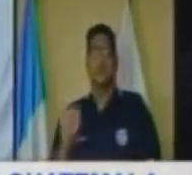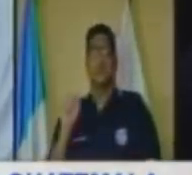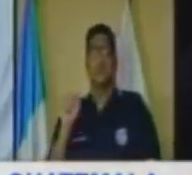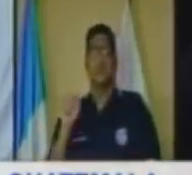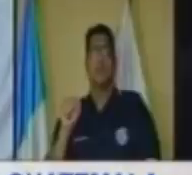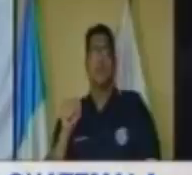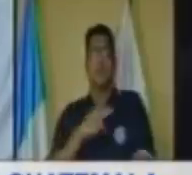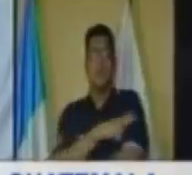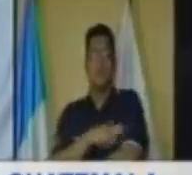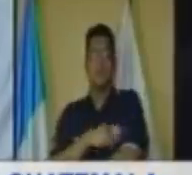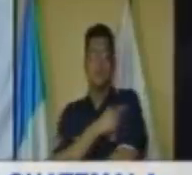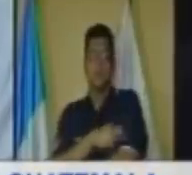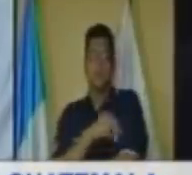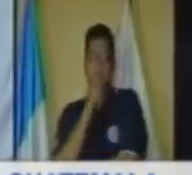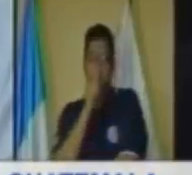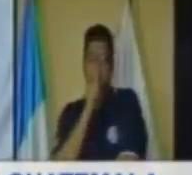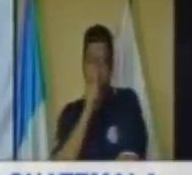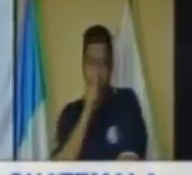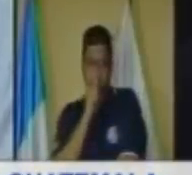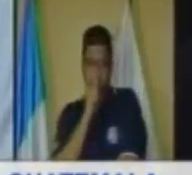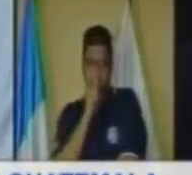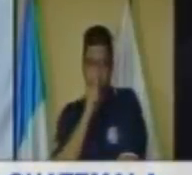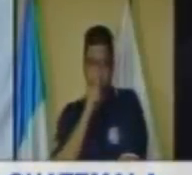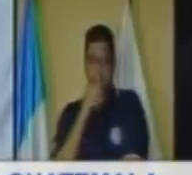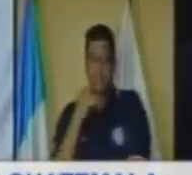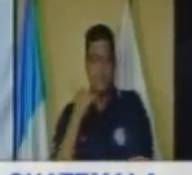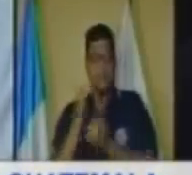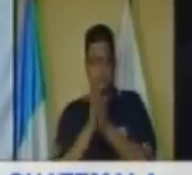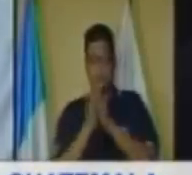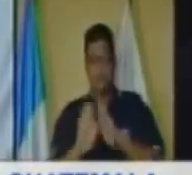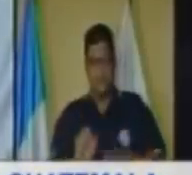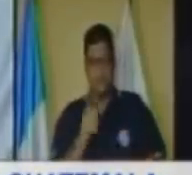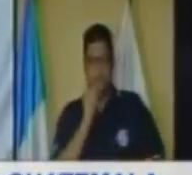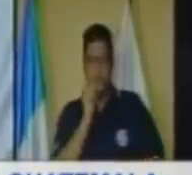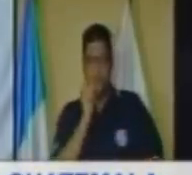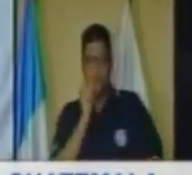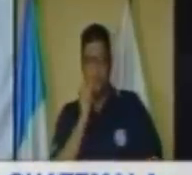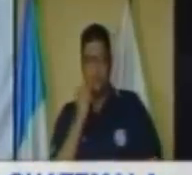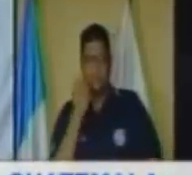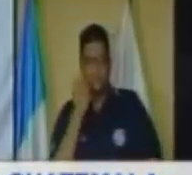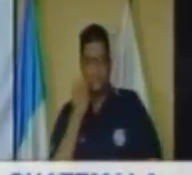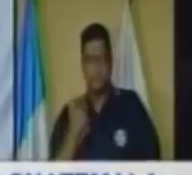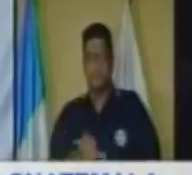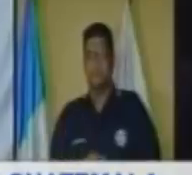Pedro Zacatepeques, el nombre del centro privado no lo tengo, pero sí es en San Pedro Zacatepeques.